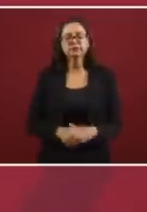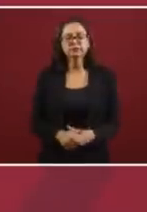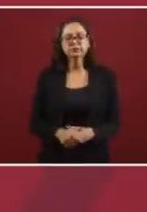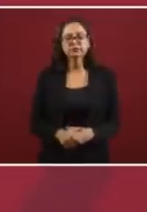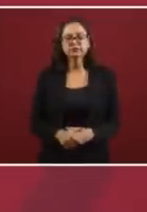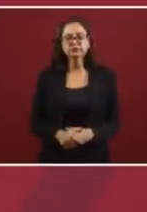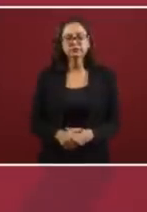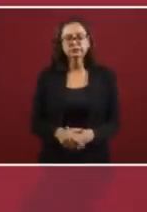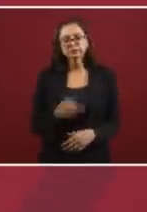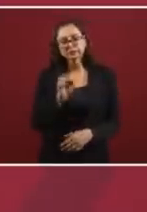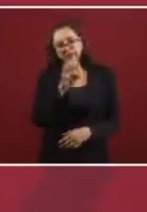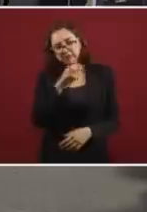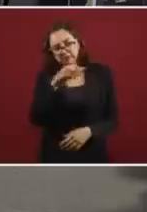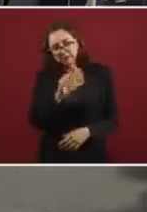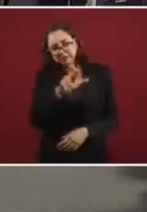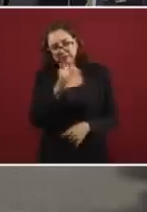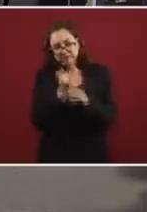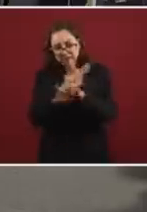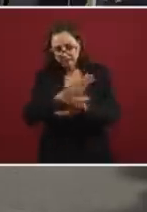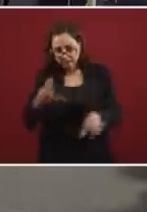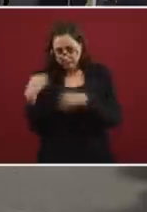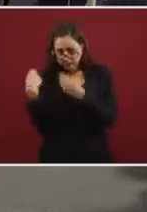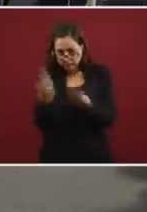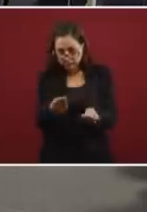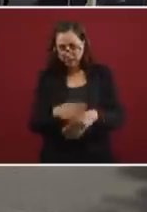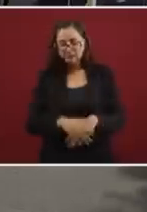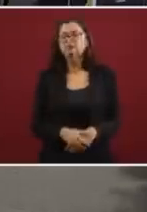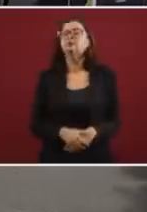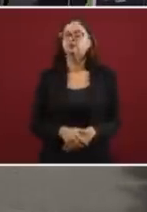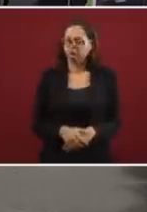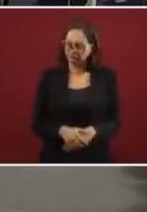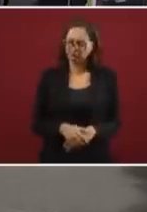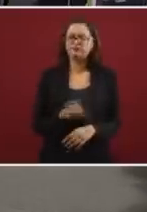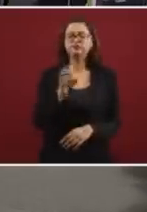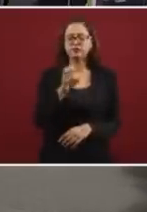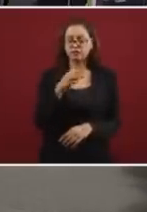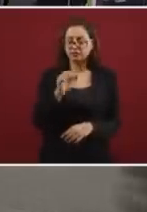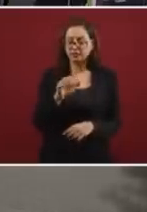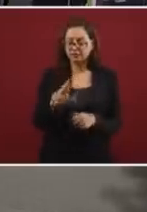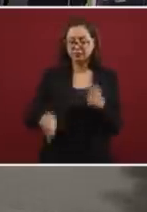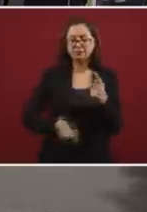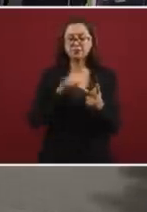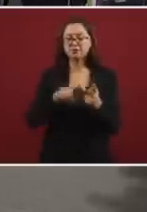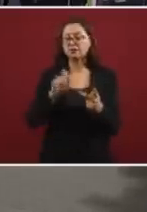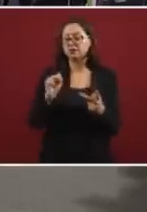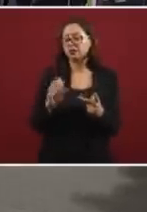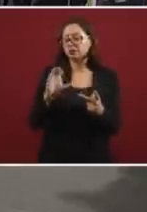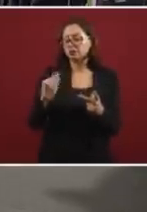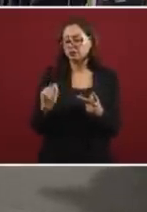pediré a la marina que entregué este informe entonces sí a la marina la secretaria de comunicaciones